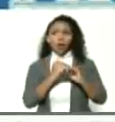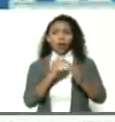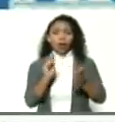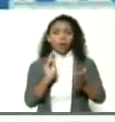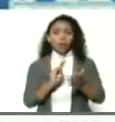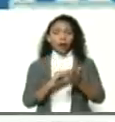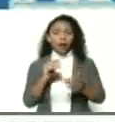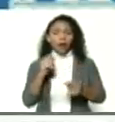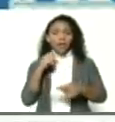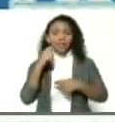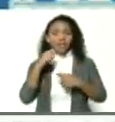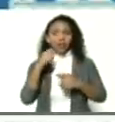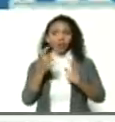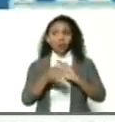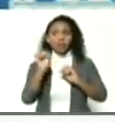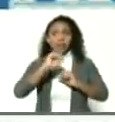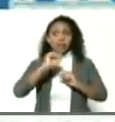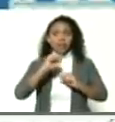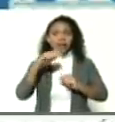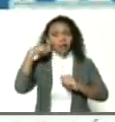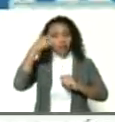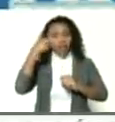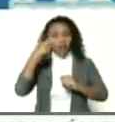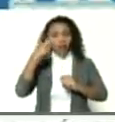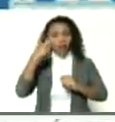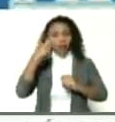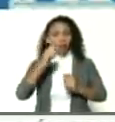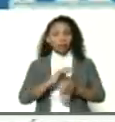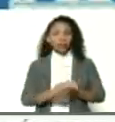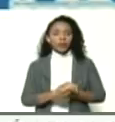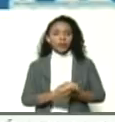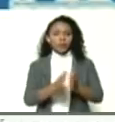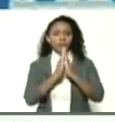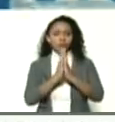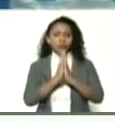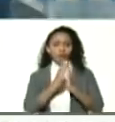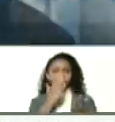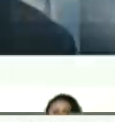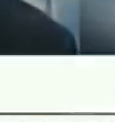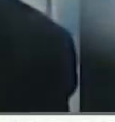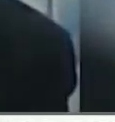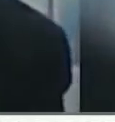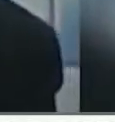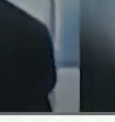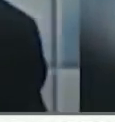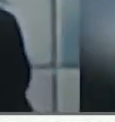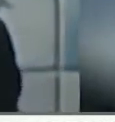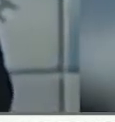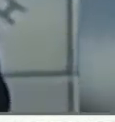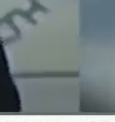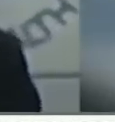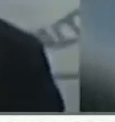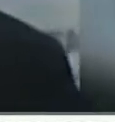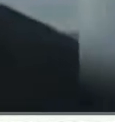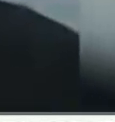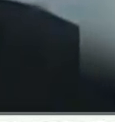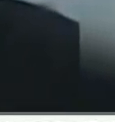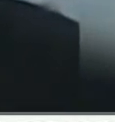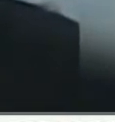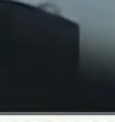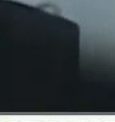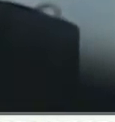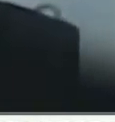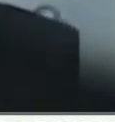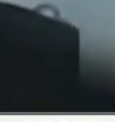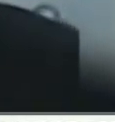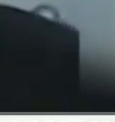pues. Entonces sí lo tienen. Por favor. If we wait for a pandemic to appear, it will be too late